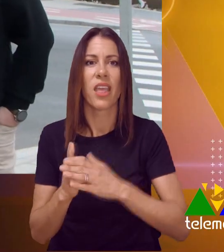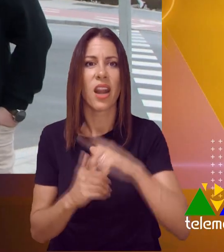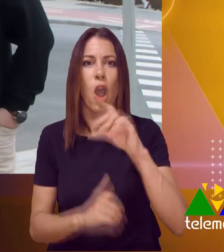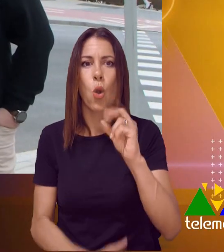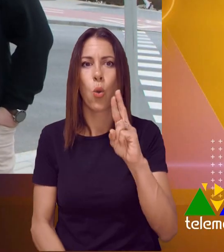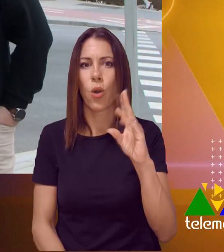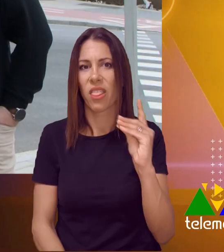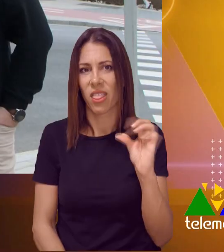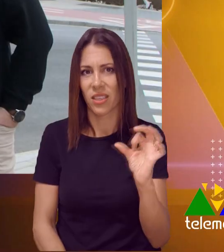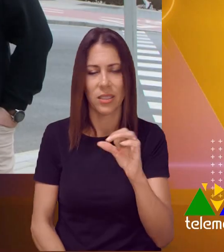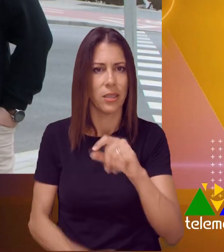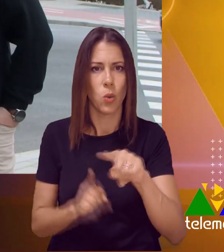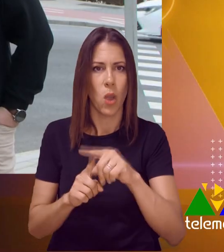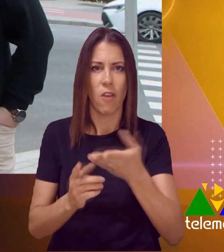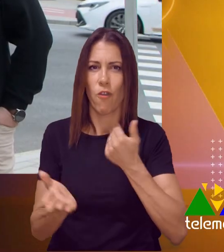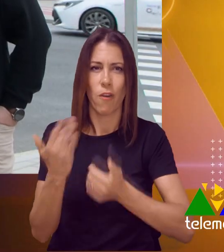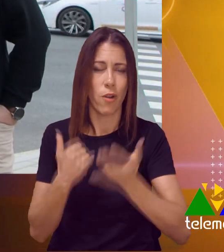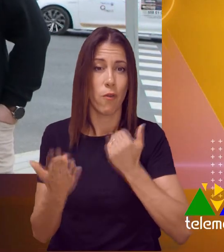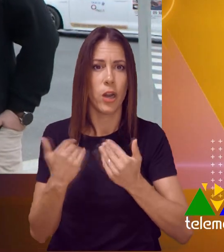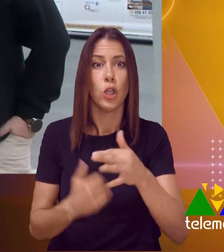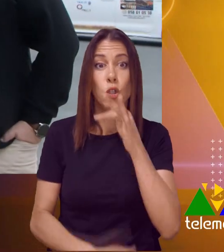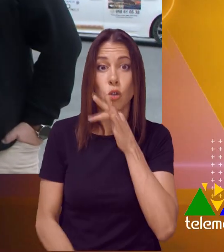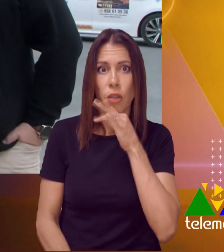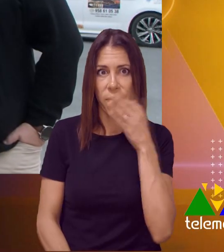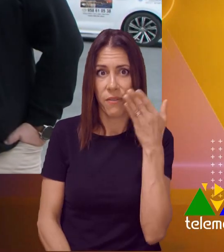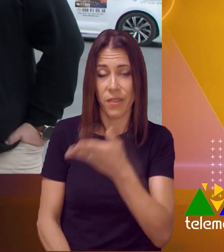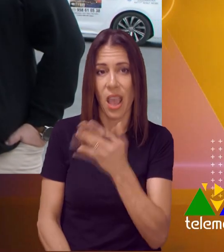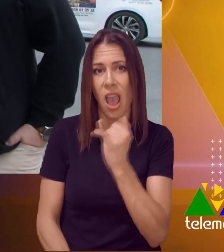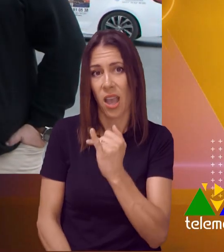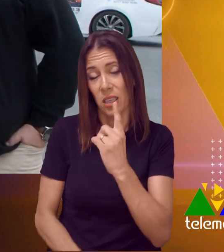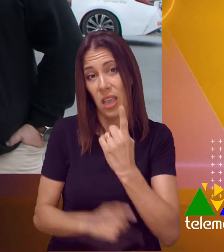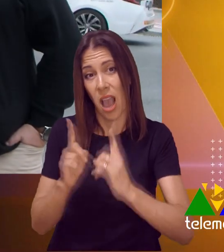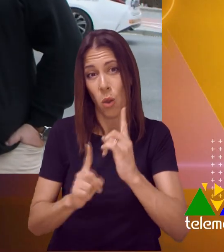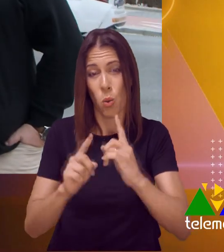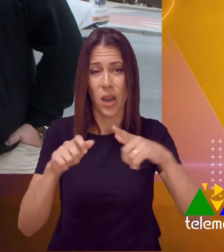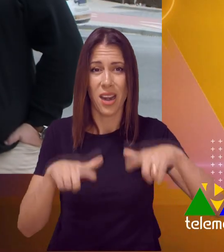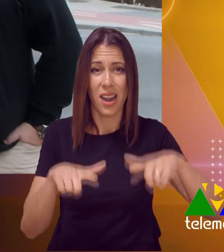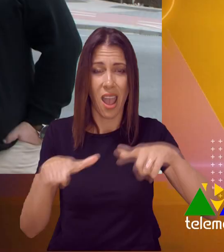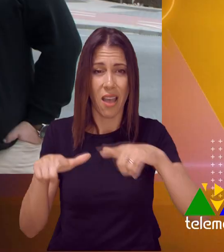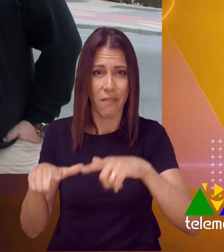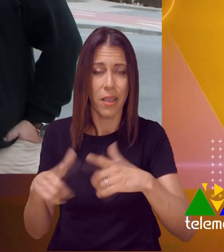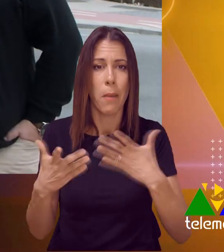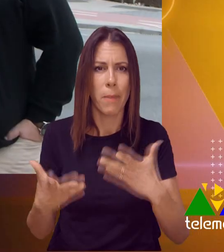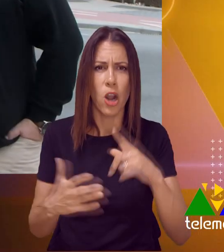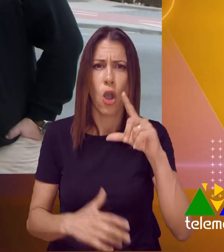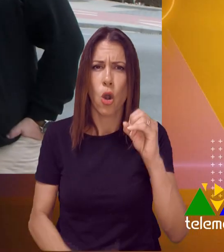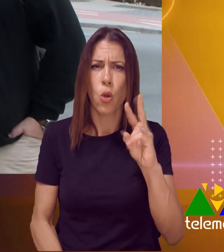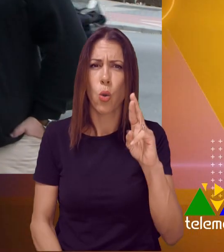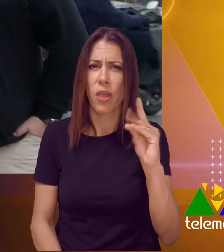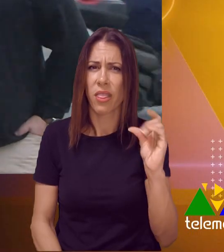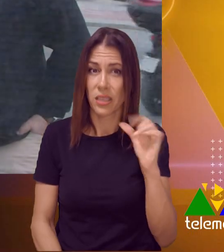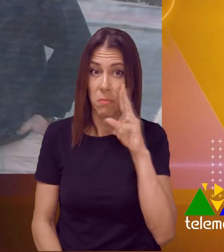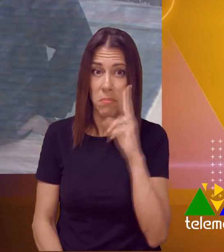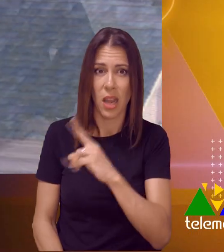desmonta la fábrica de Lourdes. Todavía ha quedado la fábrica de Lourdes, todavía algunas naves Lourdes sí ha conservado algunas